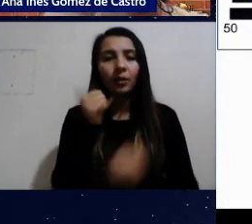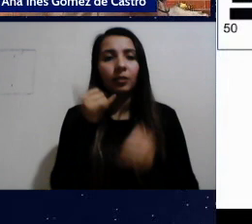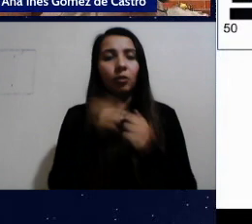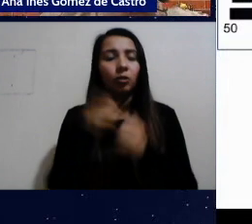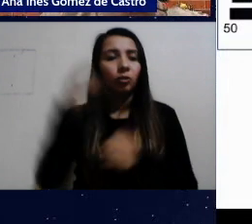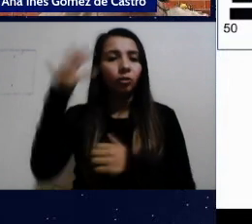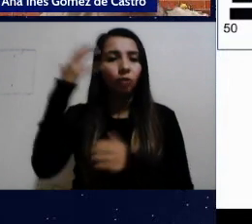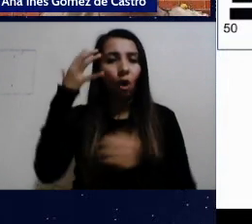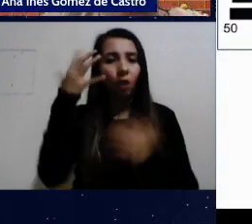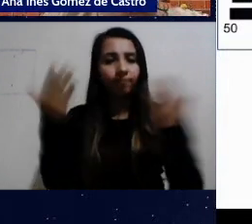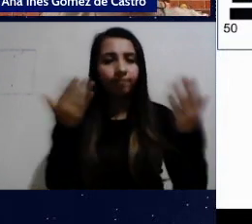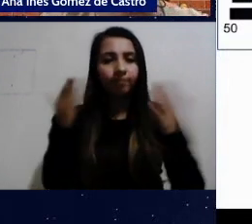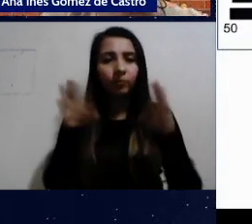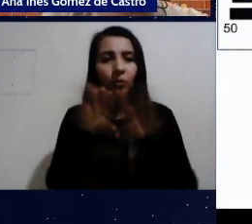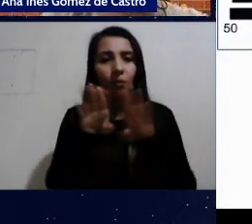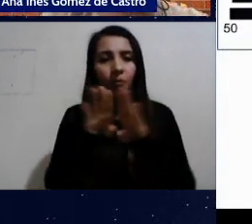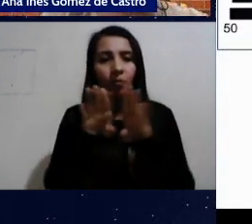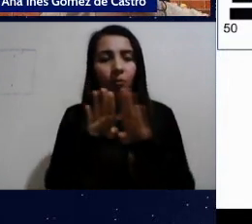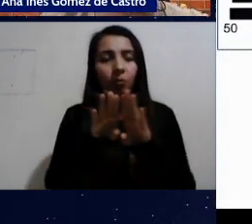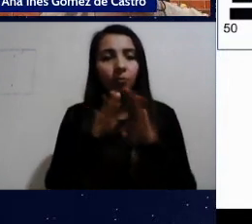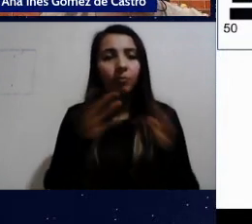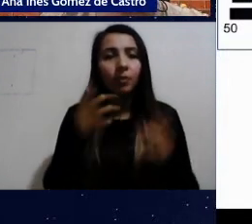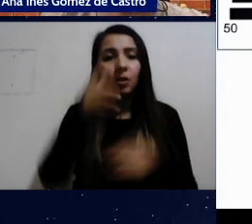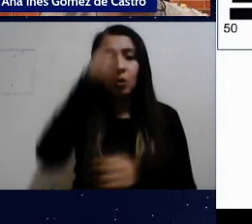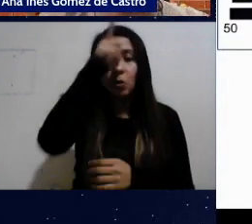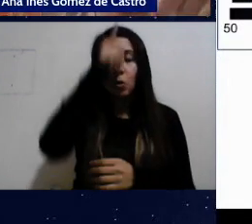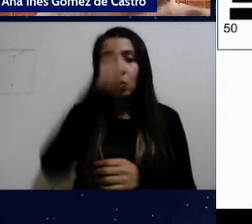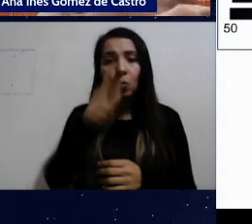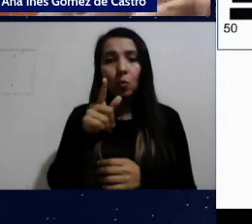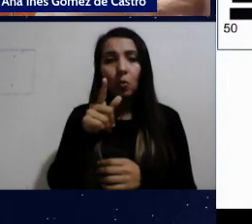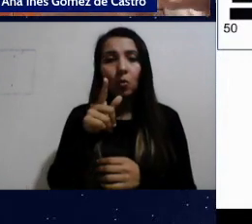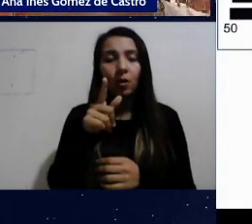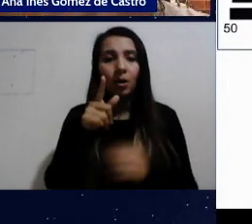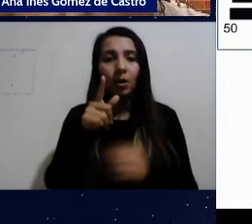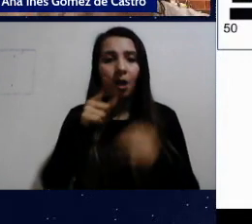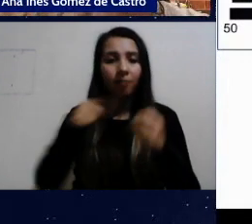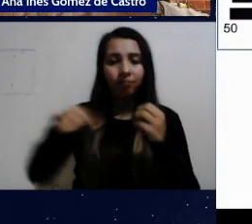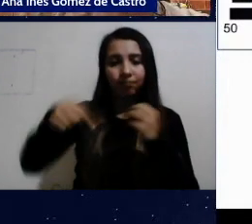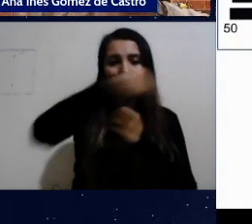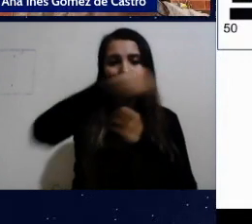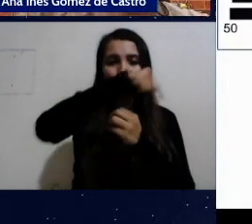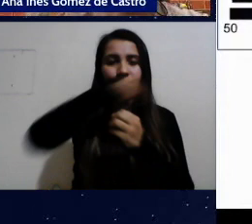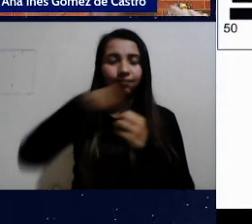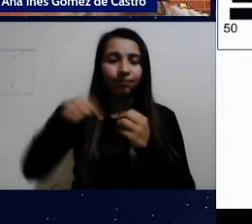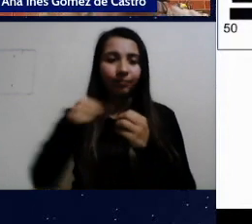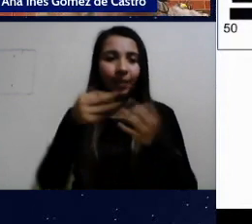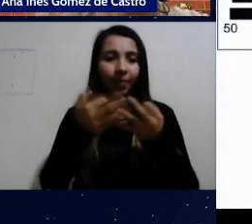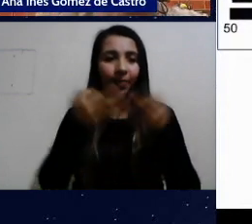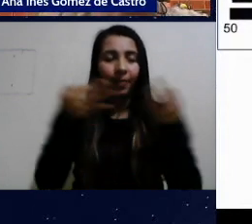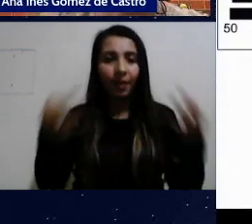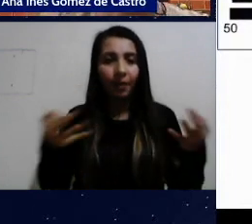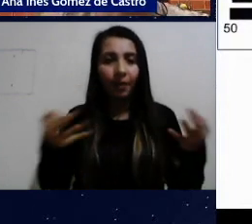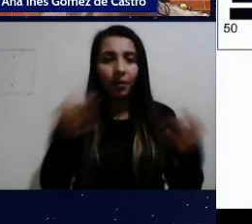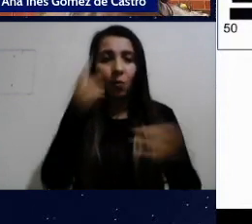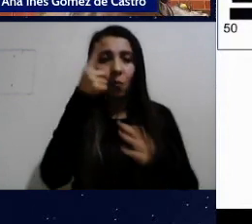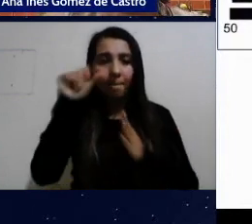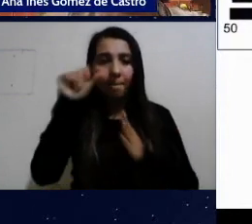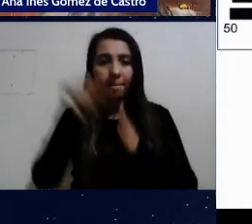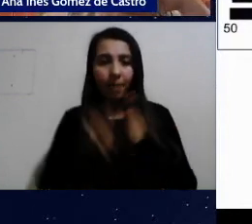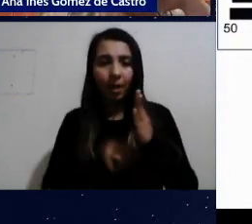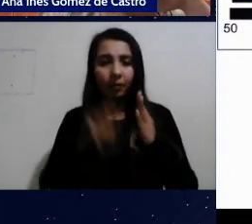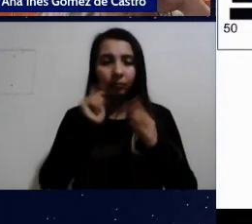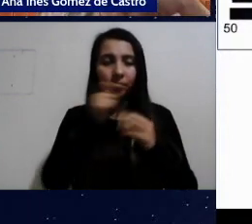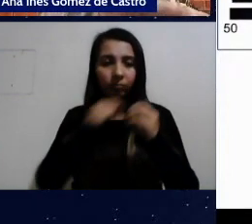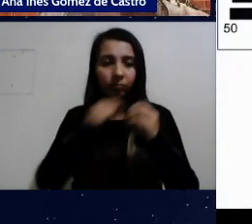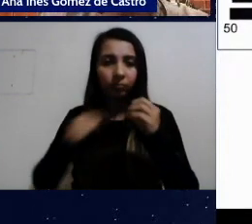vueltas de la Tierra y la da en un mes, obtener una imagen 3D de esta envoltura de la Tierra vista desde la